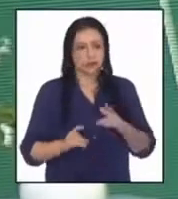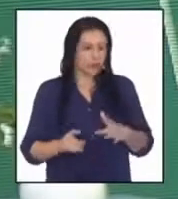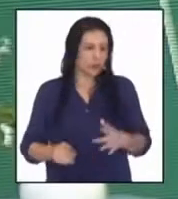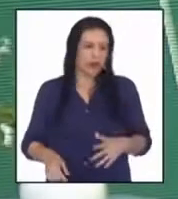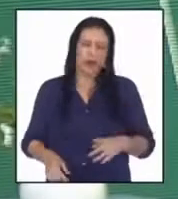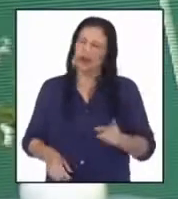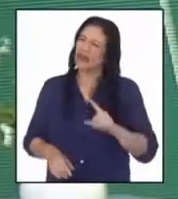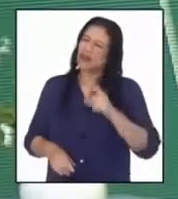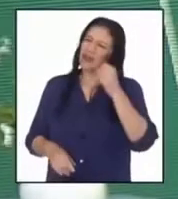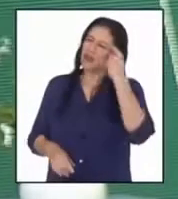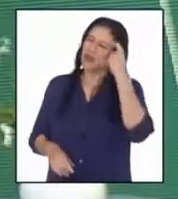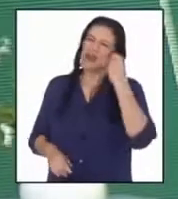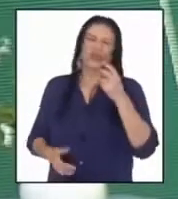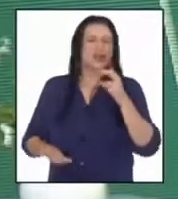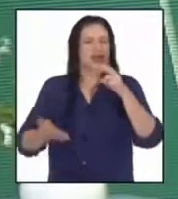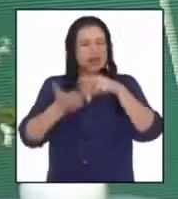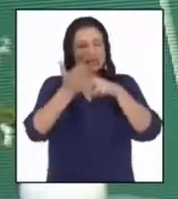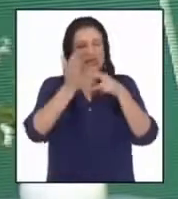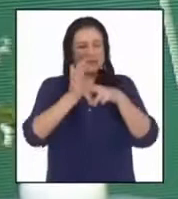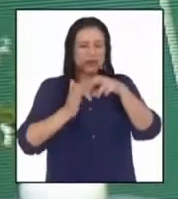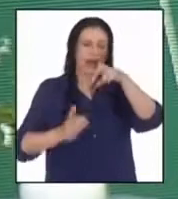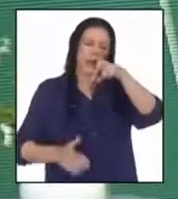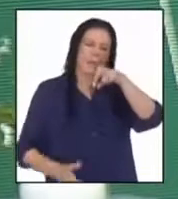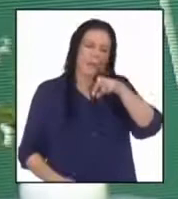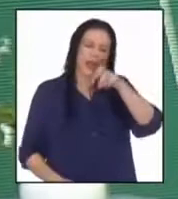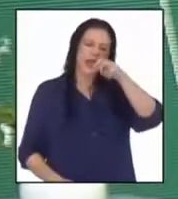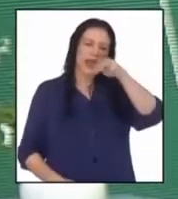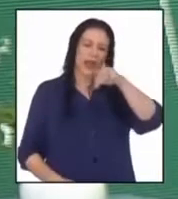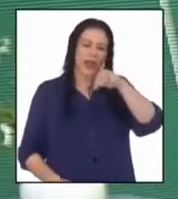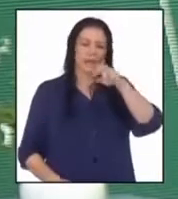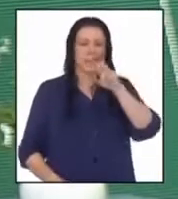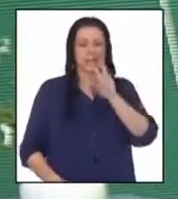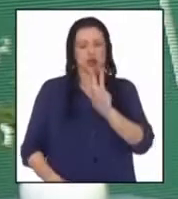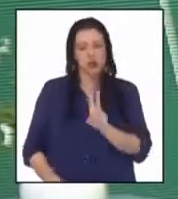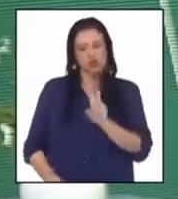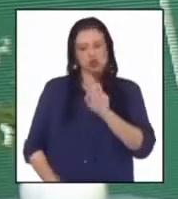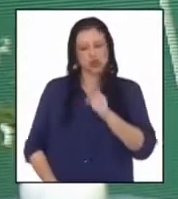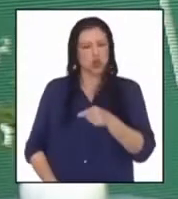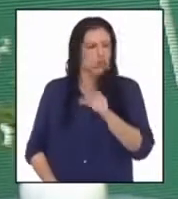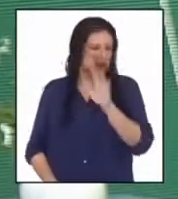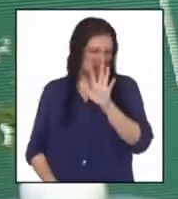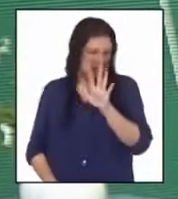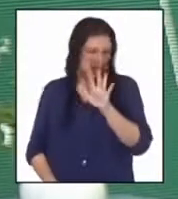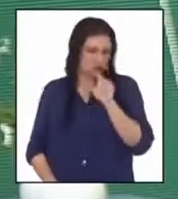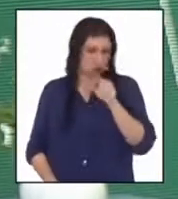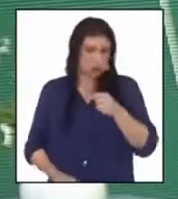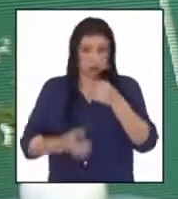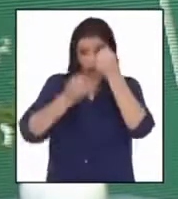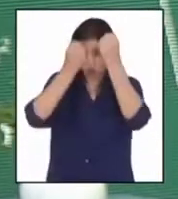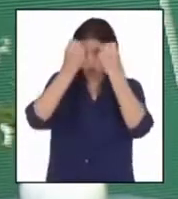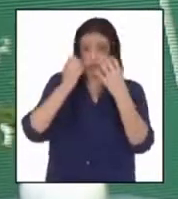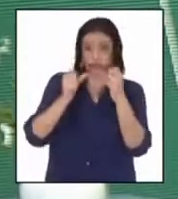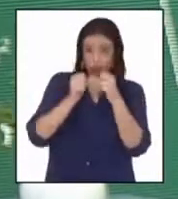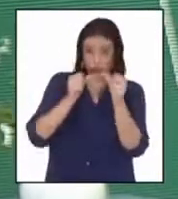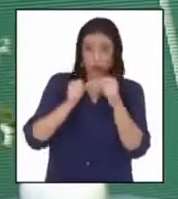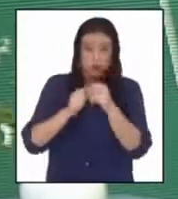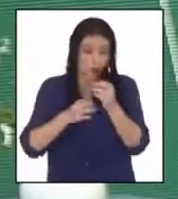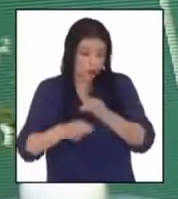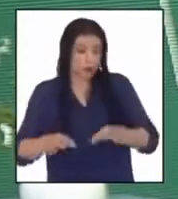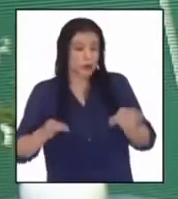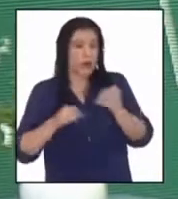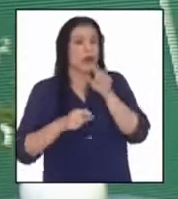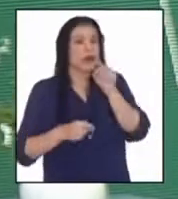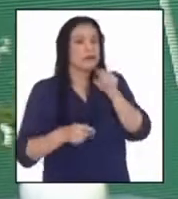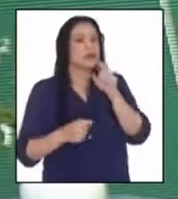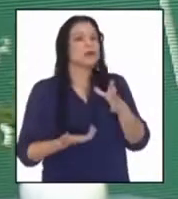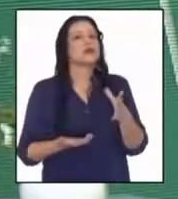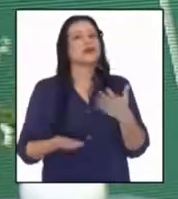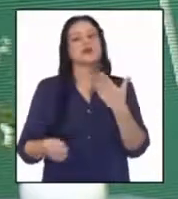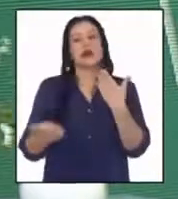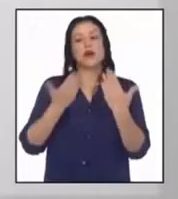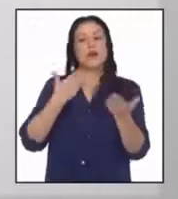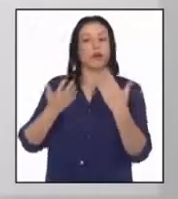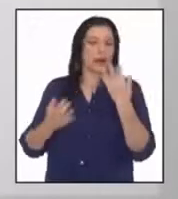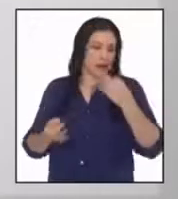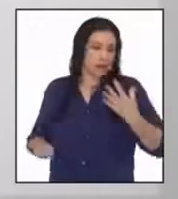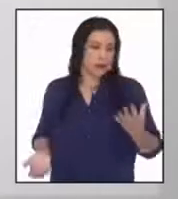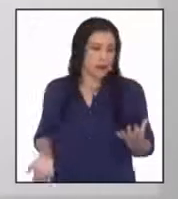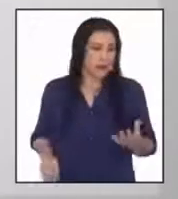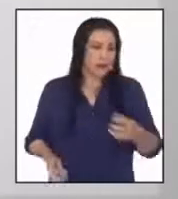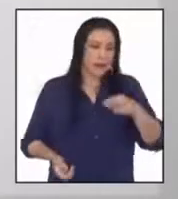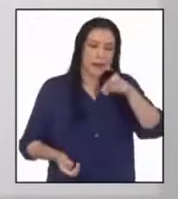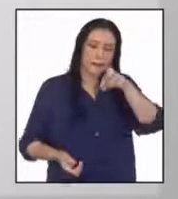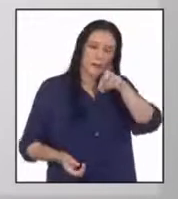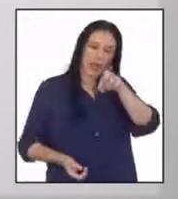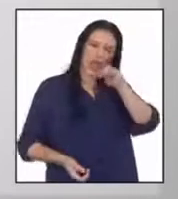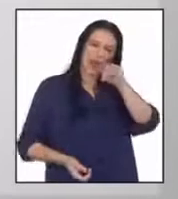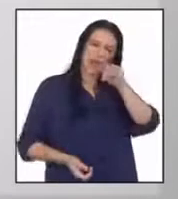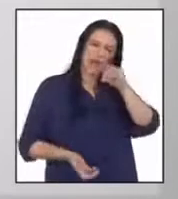Lo que no entiendo es qué significa PM sub 2,5. Y es un dato importante porque precisamente es lo que se está comparando.